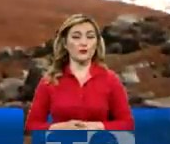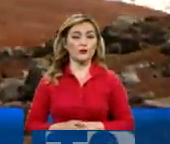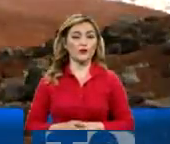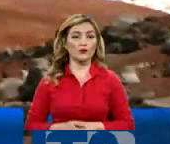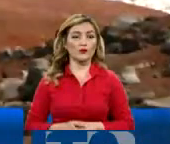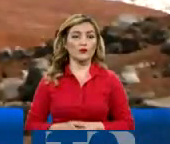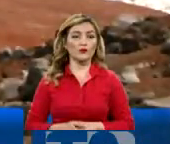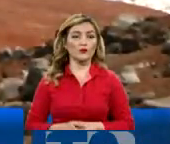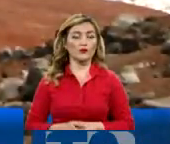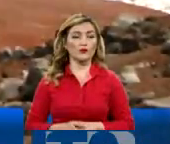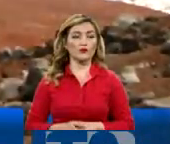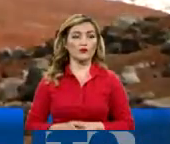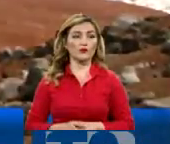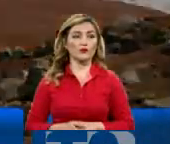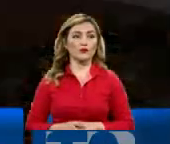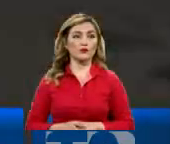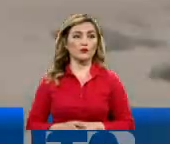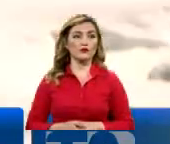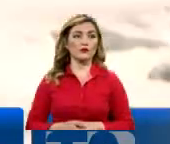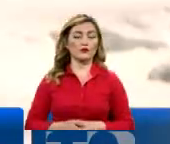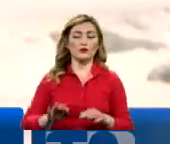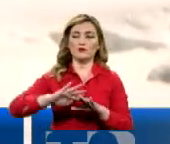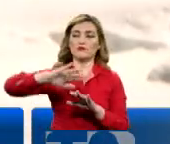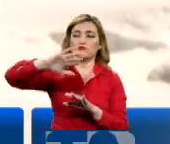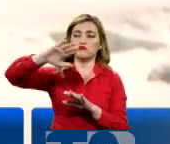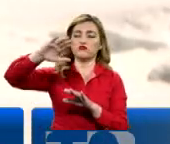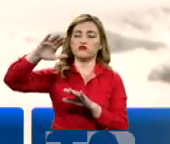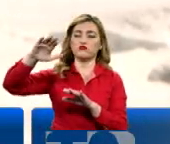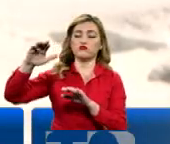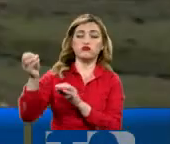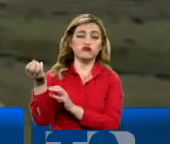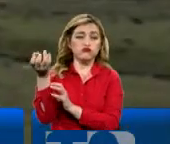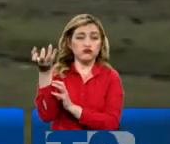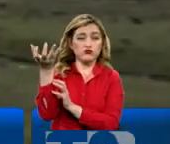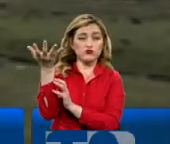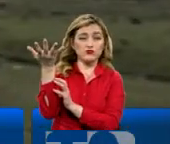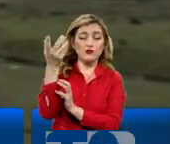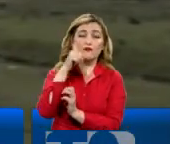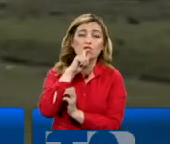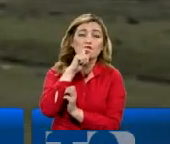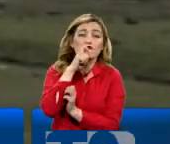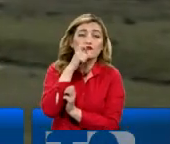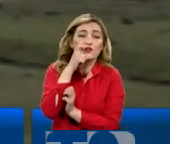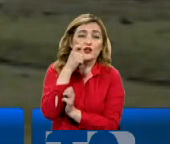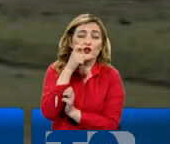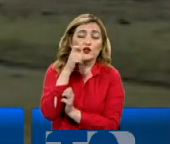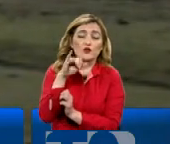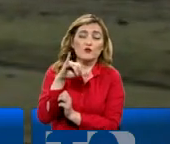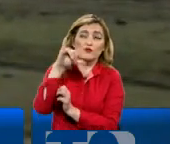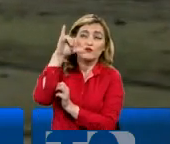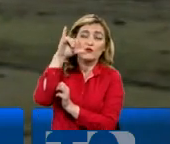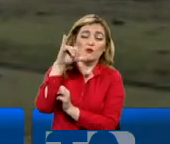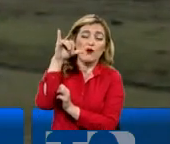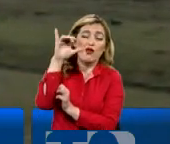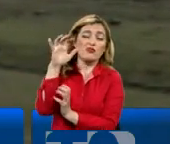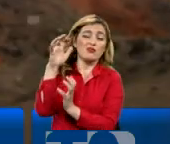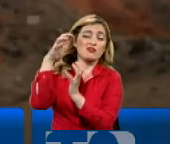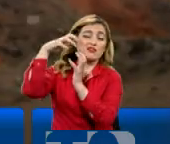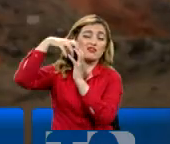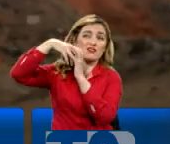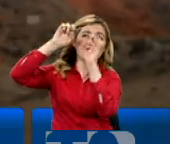su cono nevado se camufla con la tonalidad blanca de las nubes mientras se hace imponente en el centro del callejón interandino